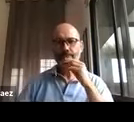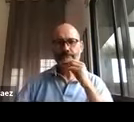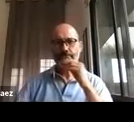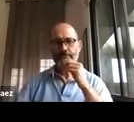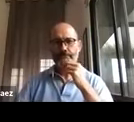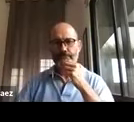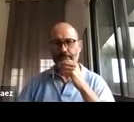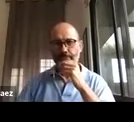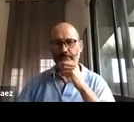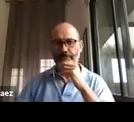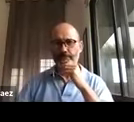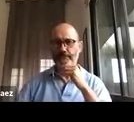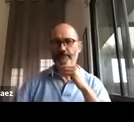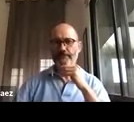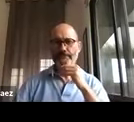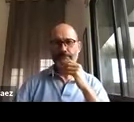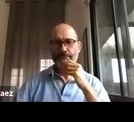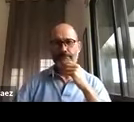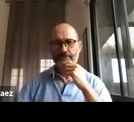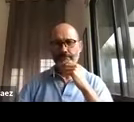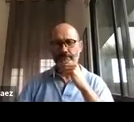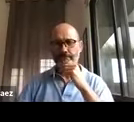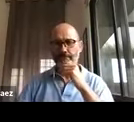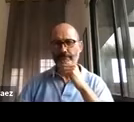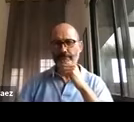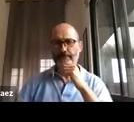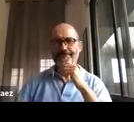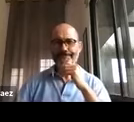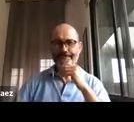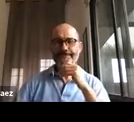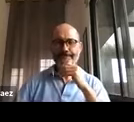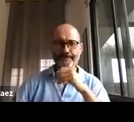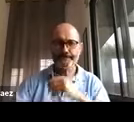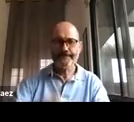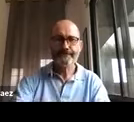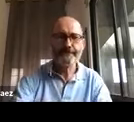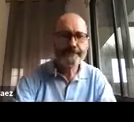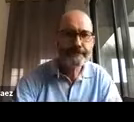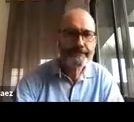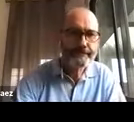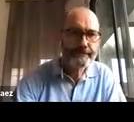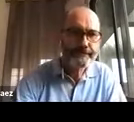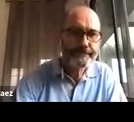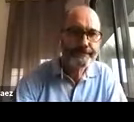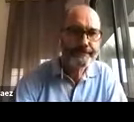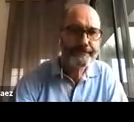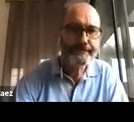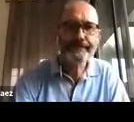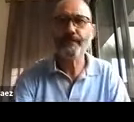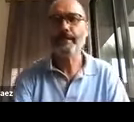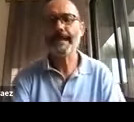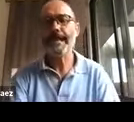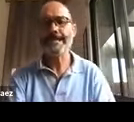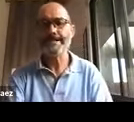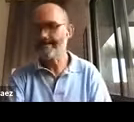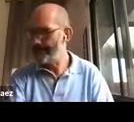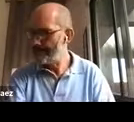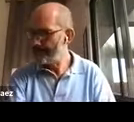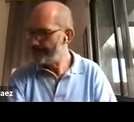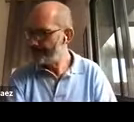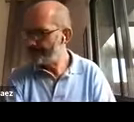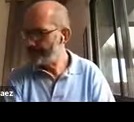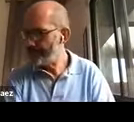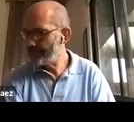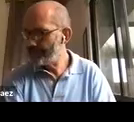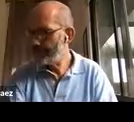económicas sociales entonces para afectar vecinos si nos puede como un poco verdad como hablar